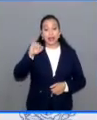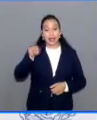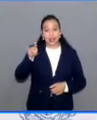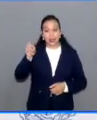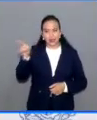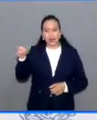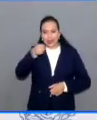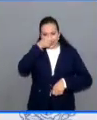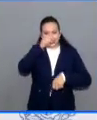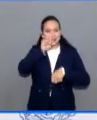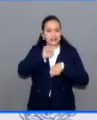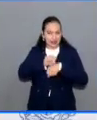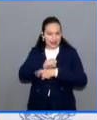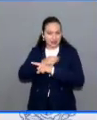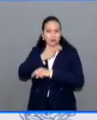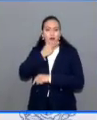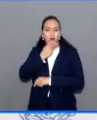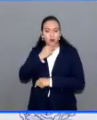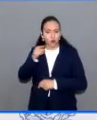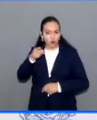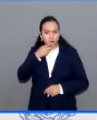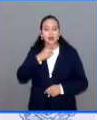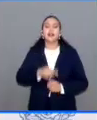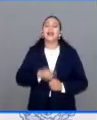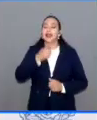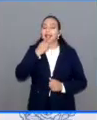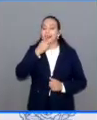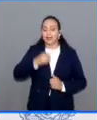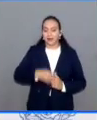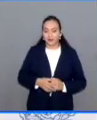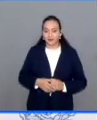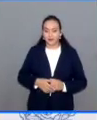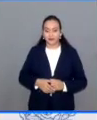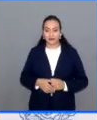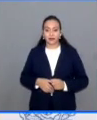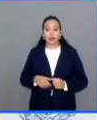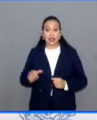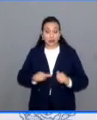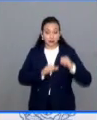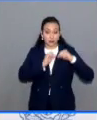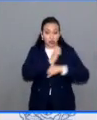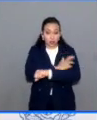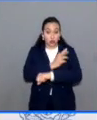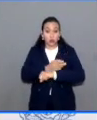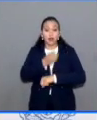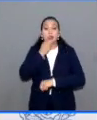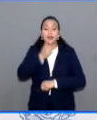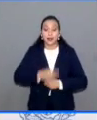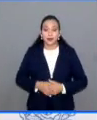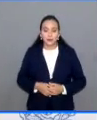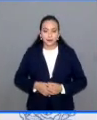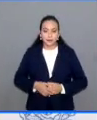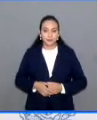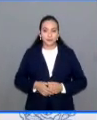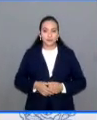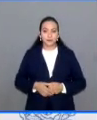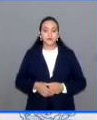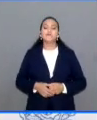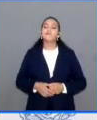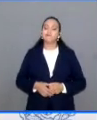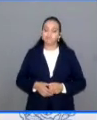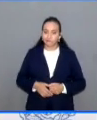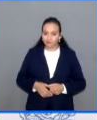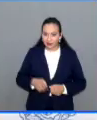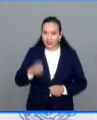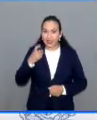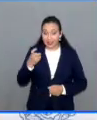Planeación, Ordenamiento Territorial y Coordinación Metropolitana, confirmó por su parte que esta coyuntura